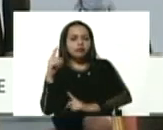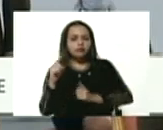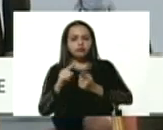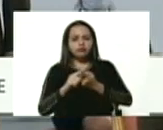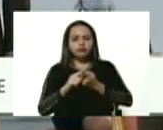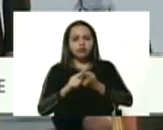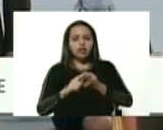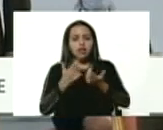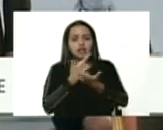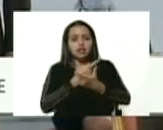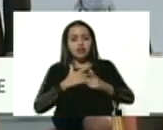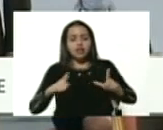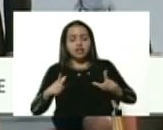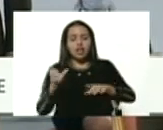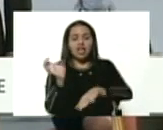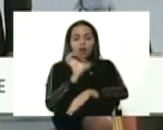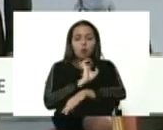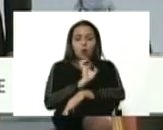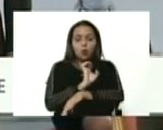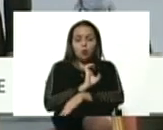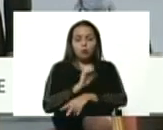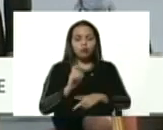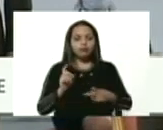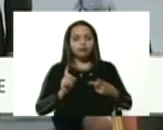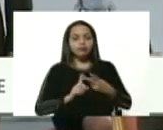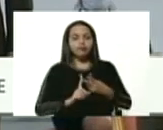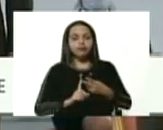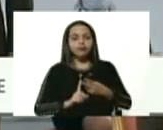a liberar Quito, lo que hoy es Ecuador.